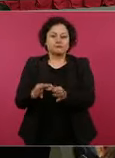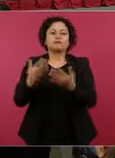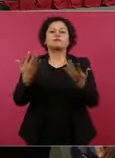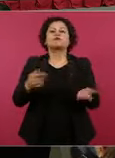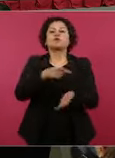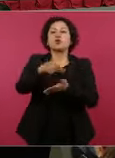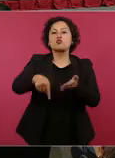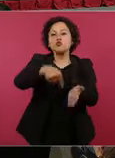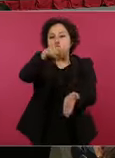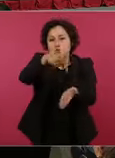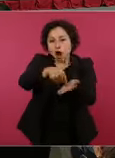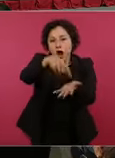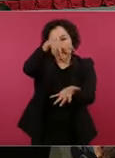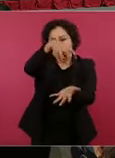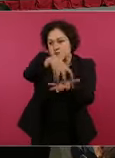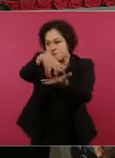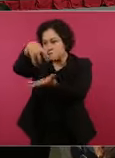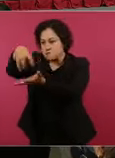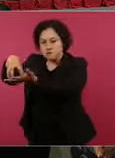para